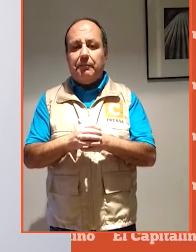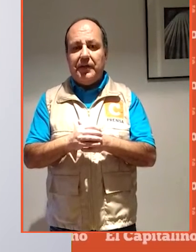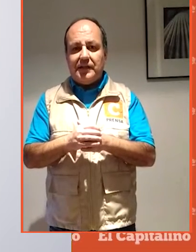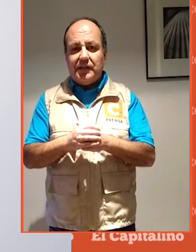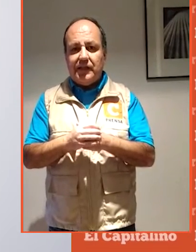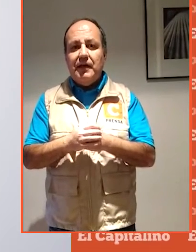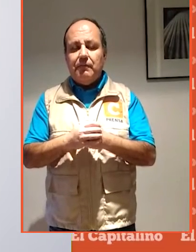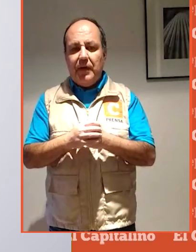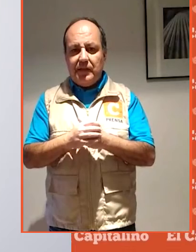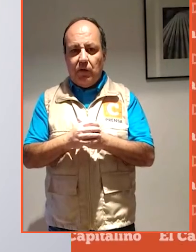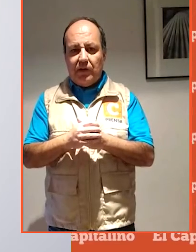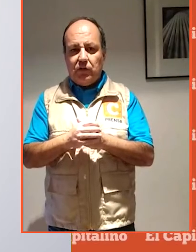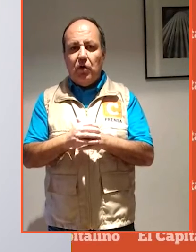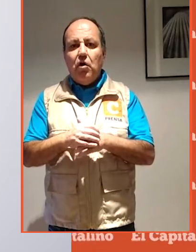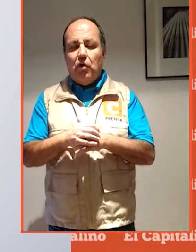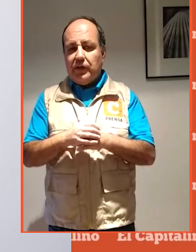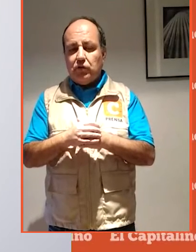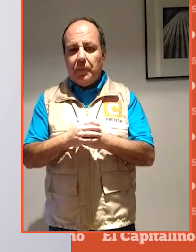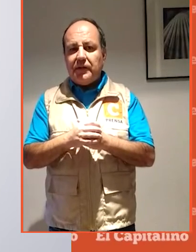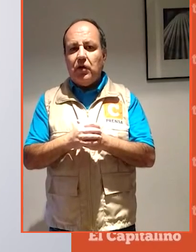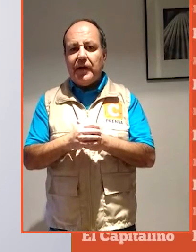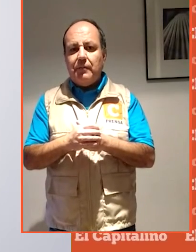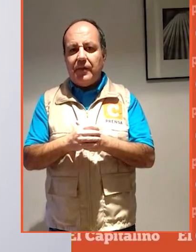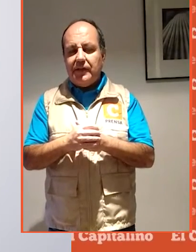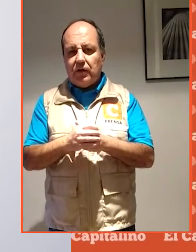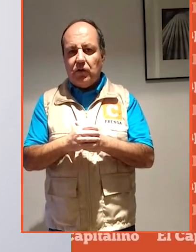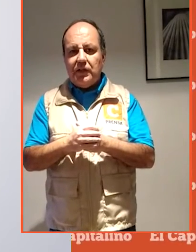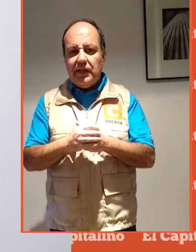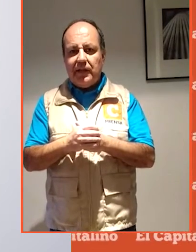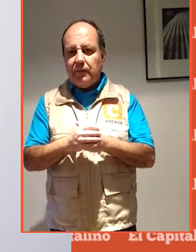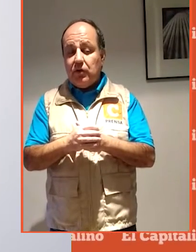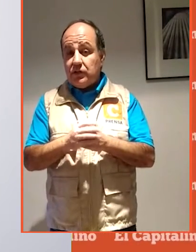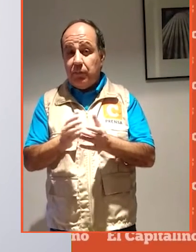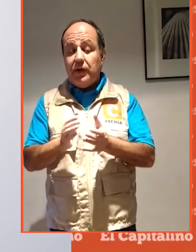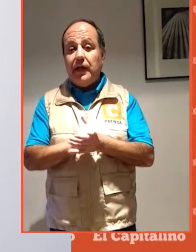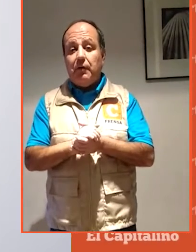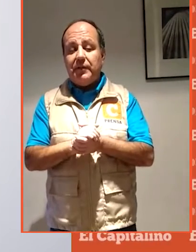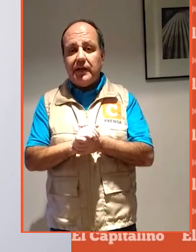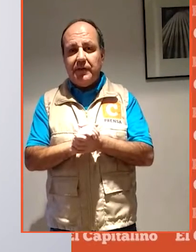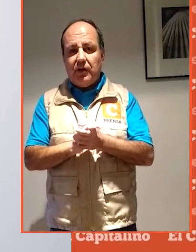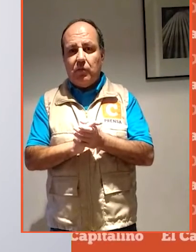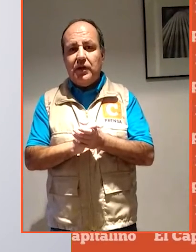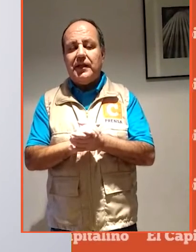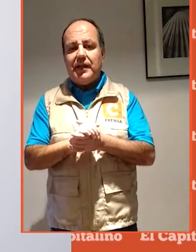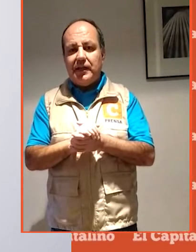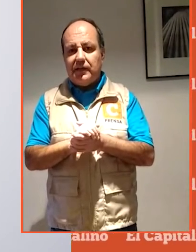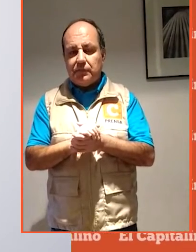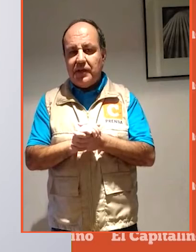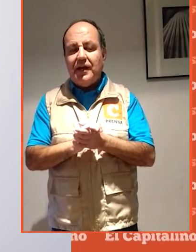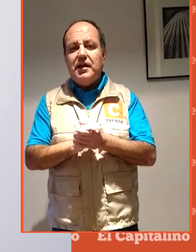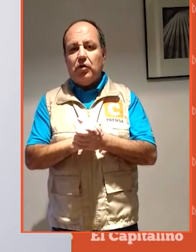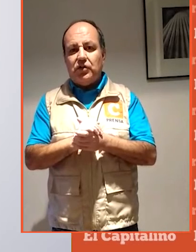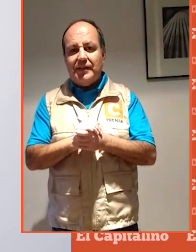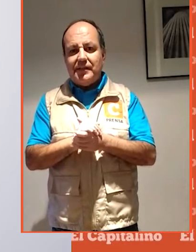COVID-19 apenas hace 24 horas. Otro partido, Real Madrid derrotó al Celta de Vigo, se pone momentáneamente como líder en la Liga